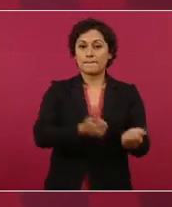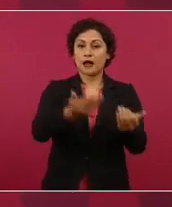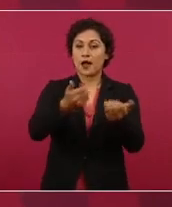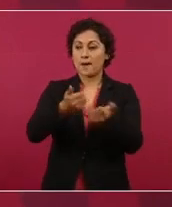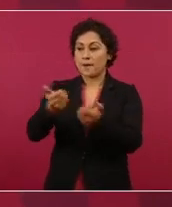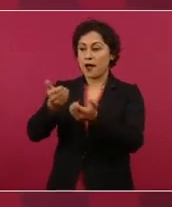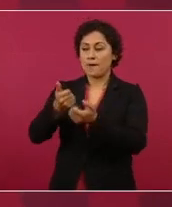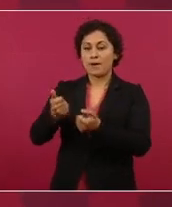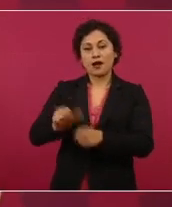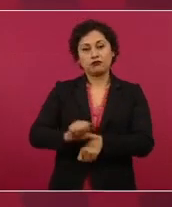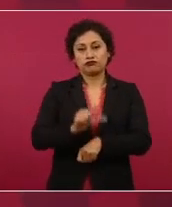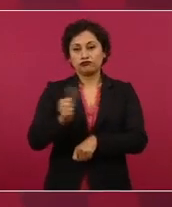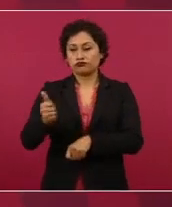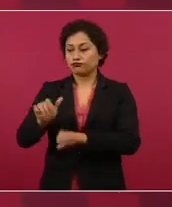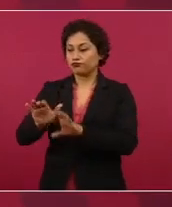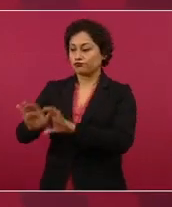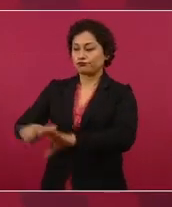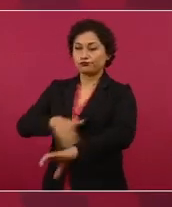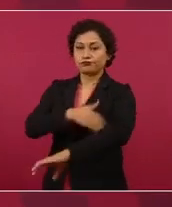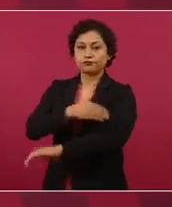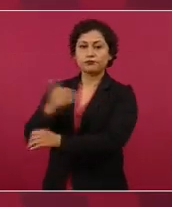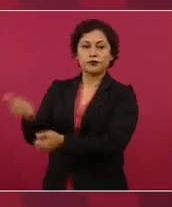y están funcionando.